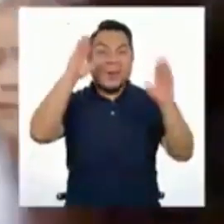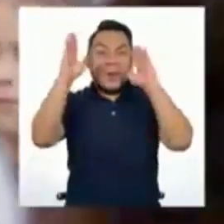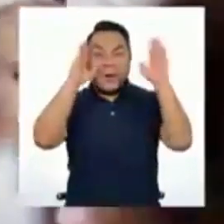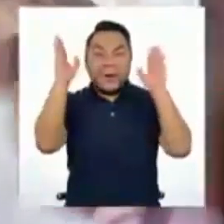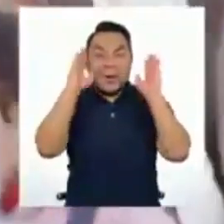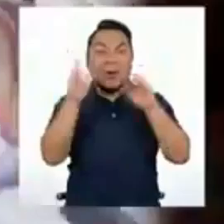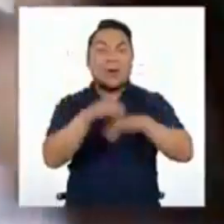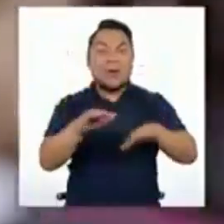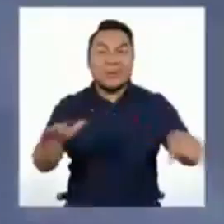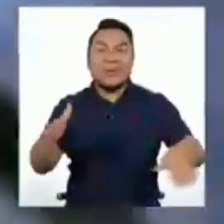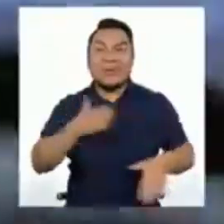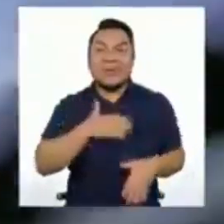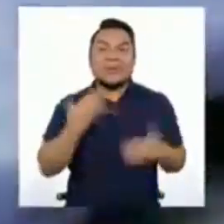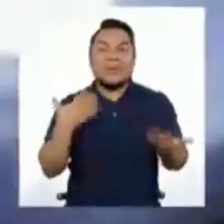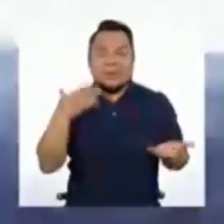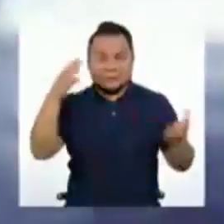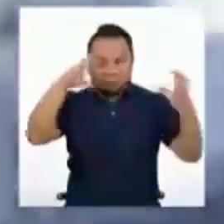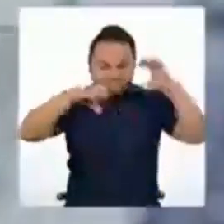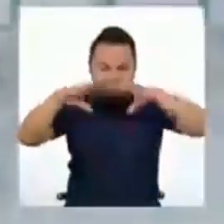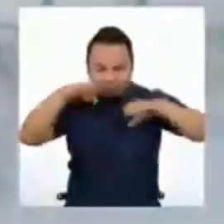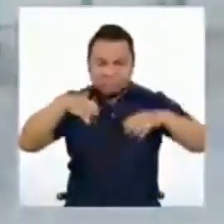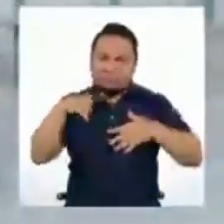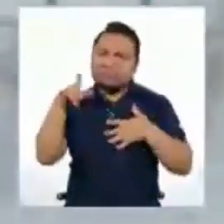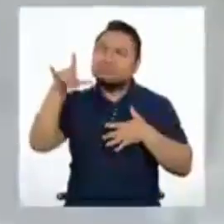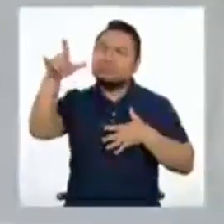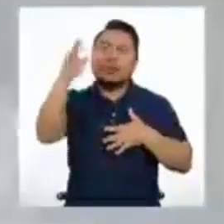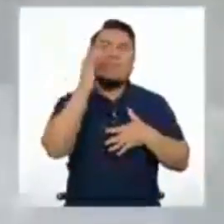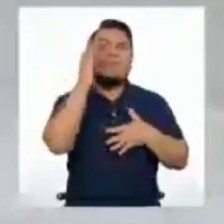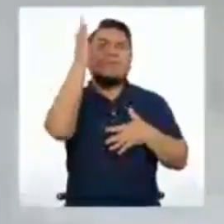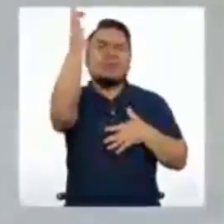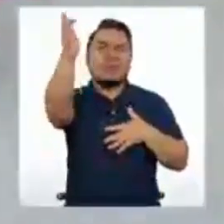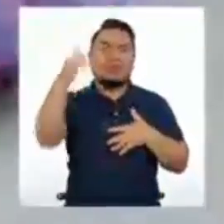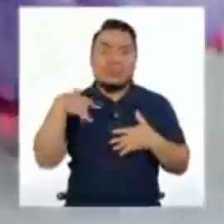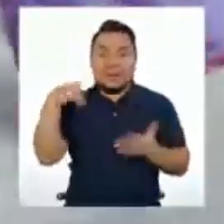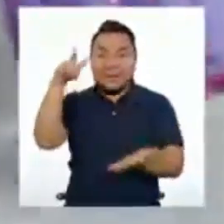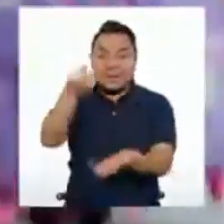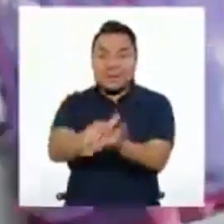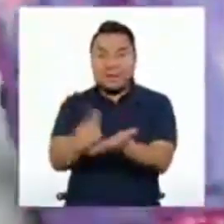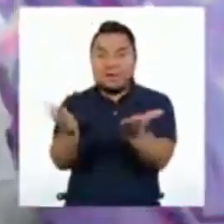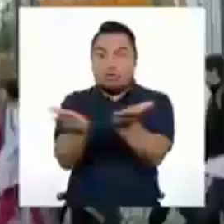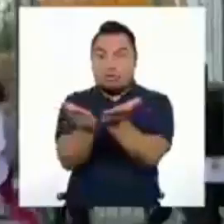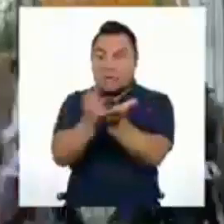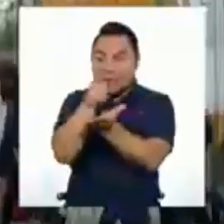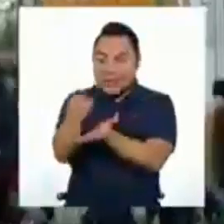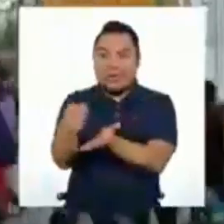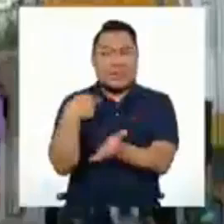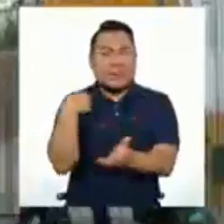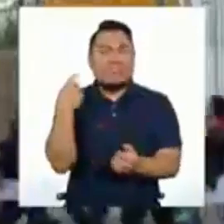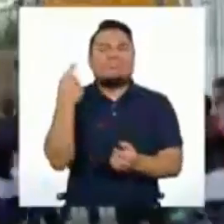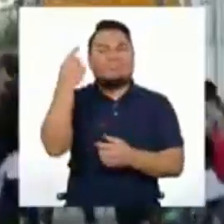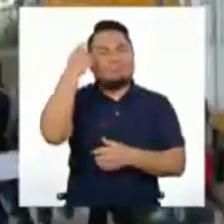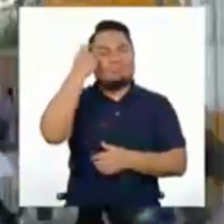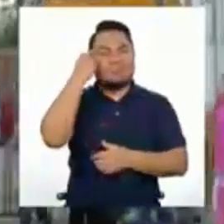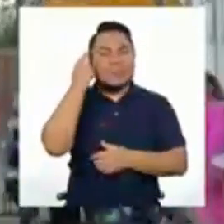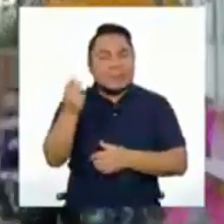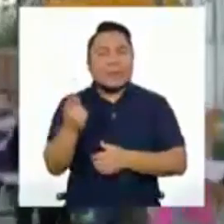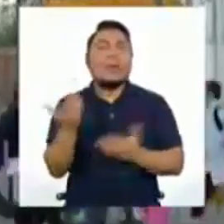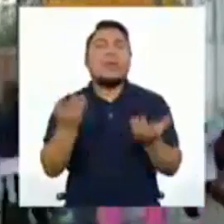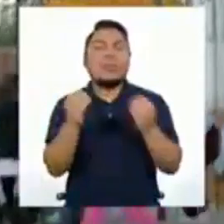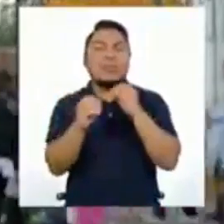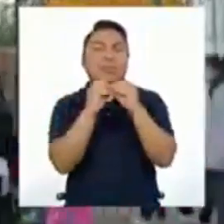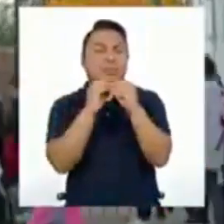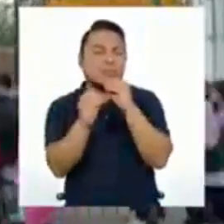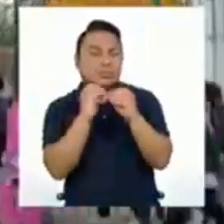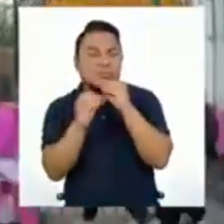chicos, soy la nave de científicos del futuro y acabo de aterrizar en la escuela porque la misión de hoy es pensar soluciones